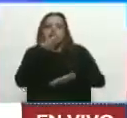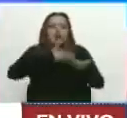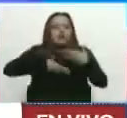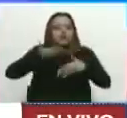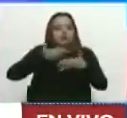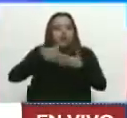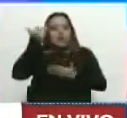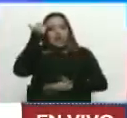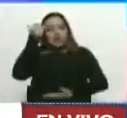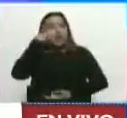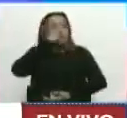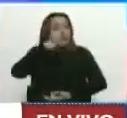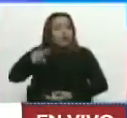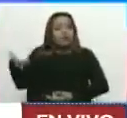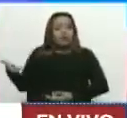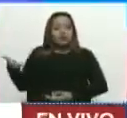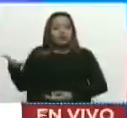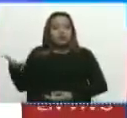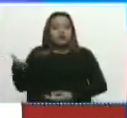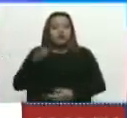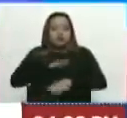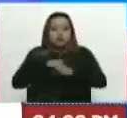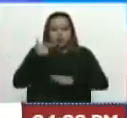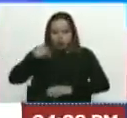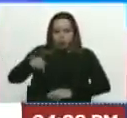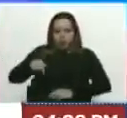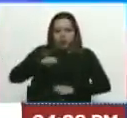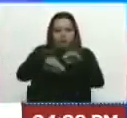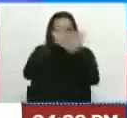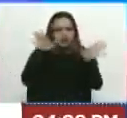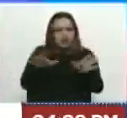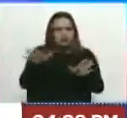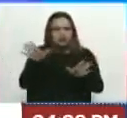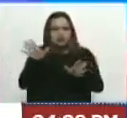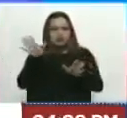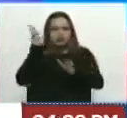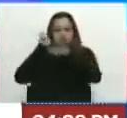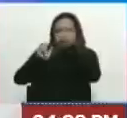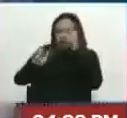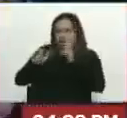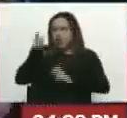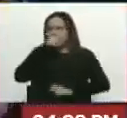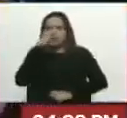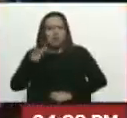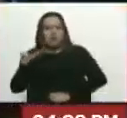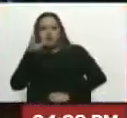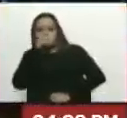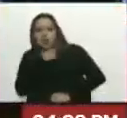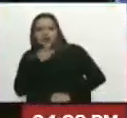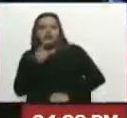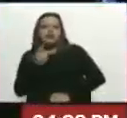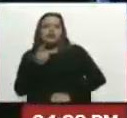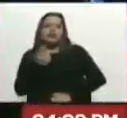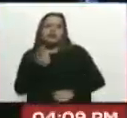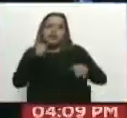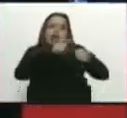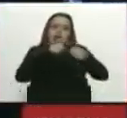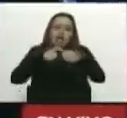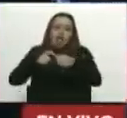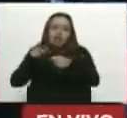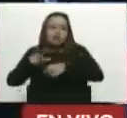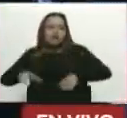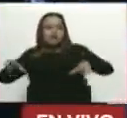los conceptos de pueblo, porque hoy día en la mañana lo escuchábamos, ¿no? El pueblo no es la sumatoria de los habitantes de un